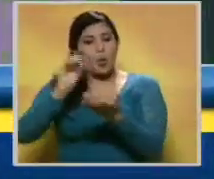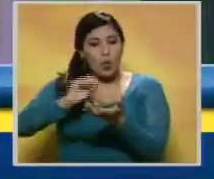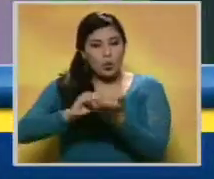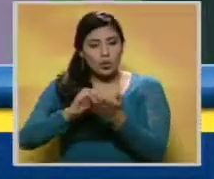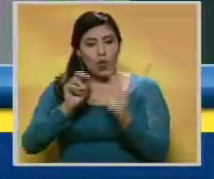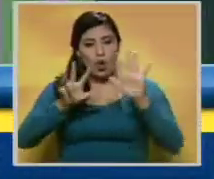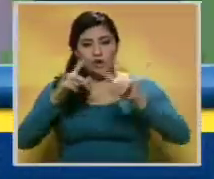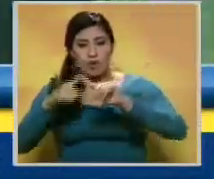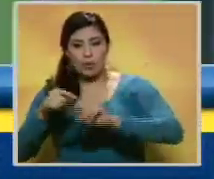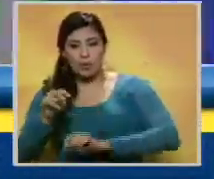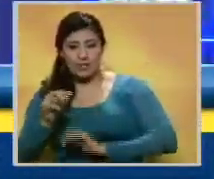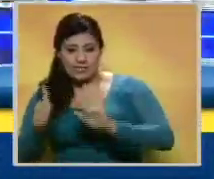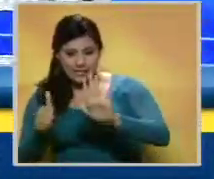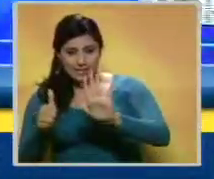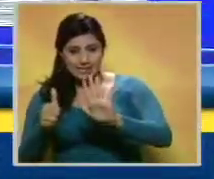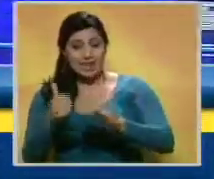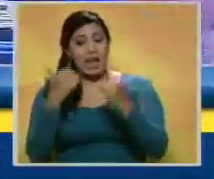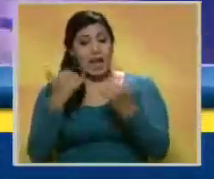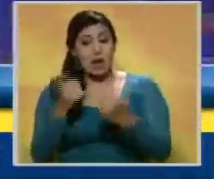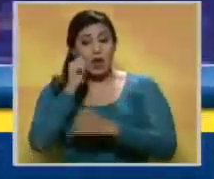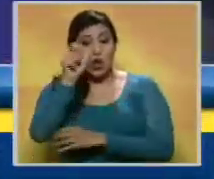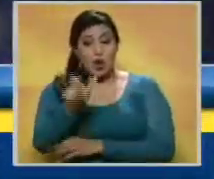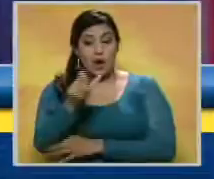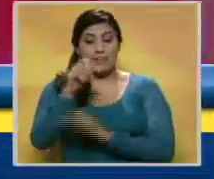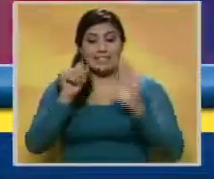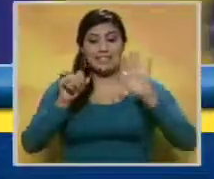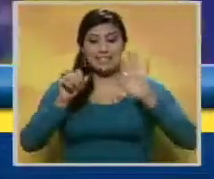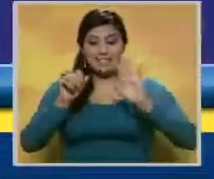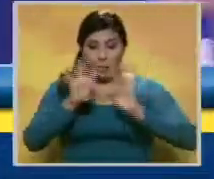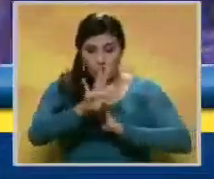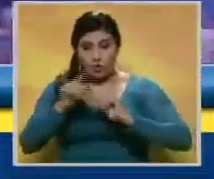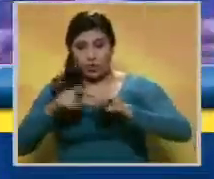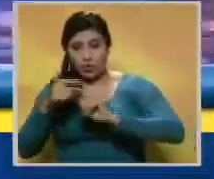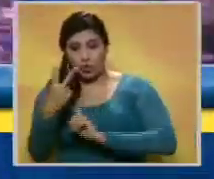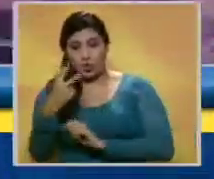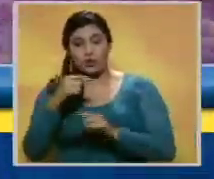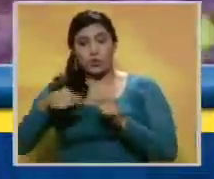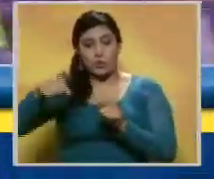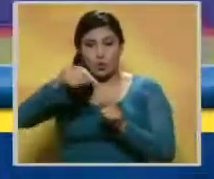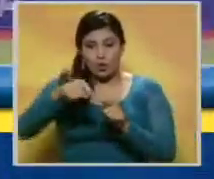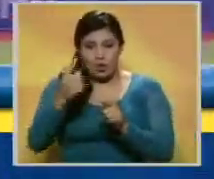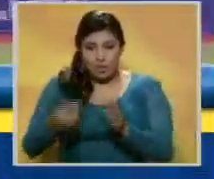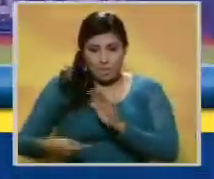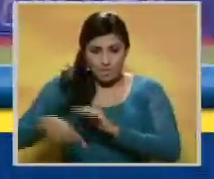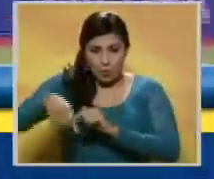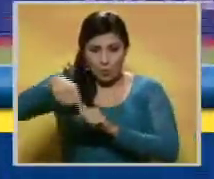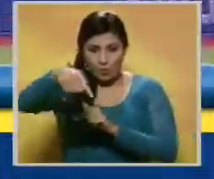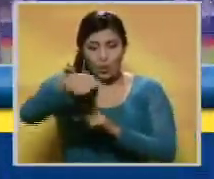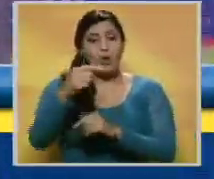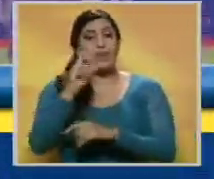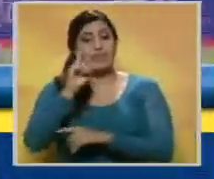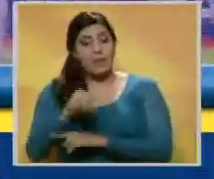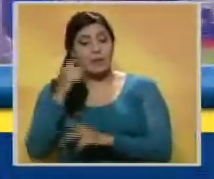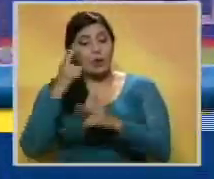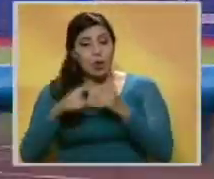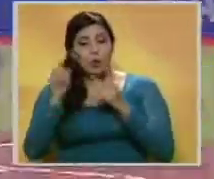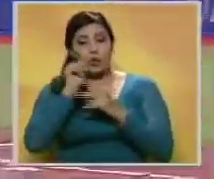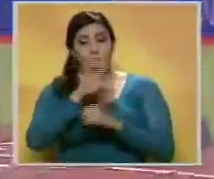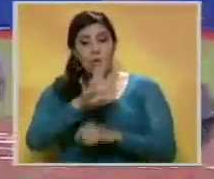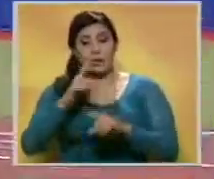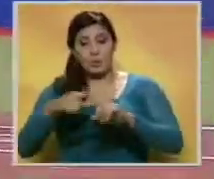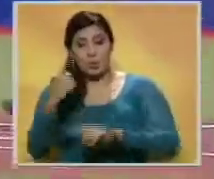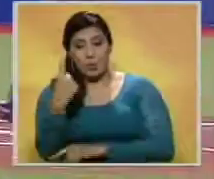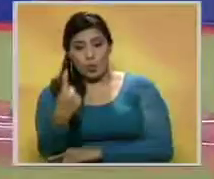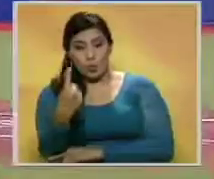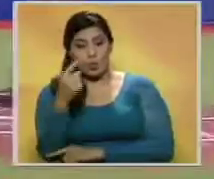Baltimore, 8-6. Chirinos se fue de 4-2 con jonrón, par de anotadas y una empujada. Raubner Odor se fue de